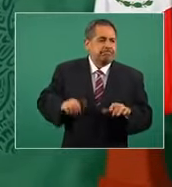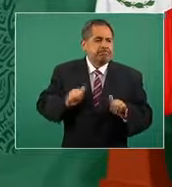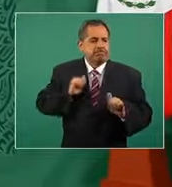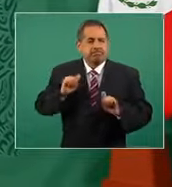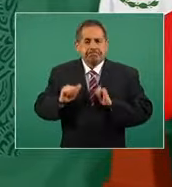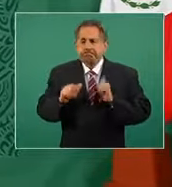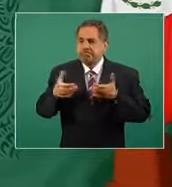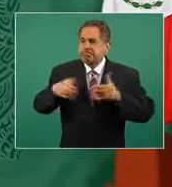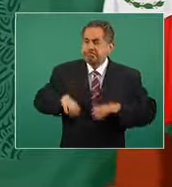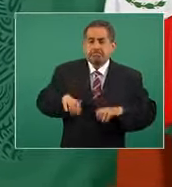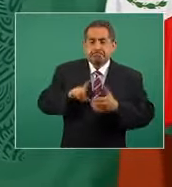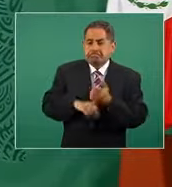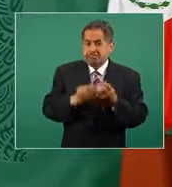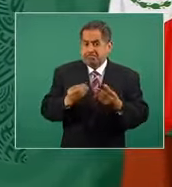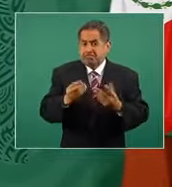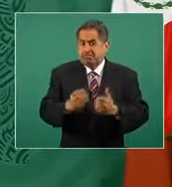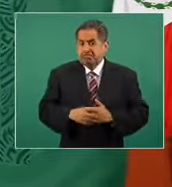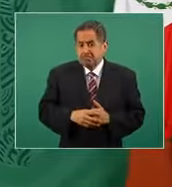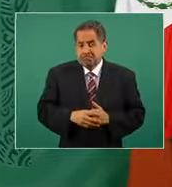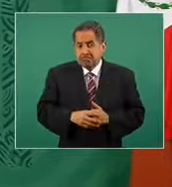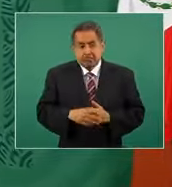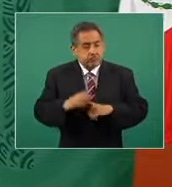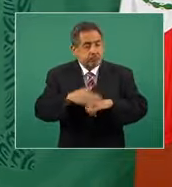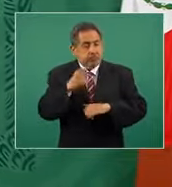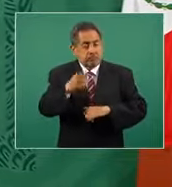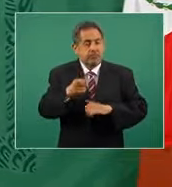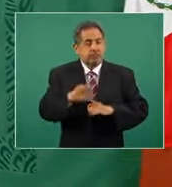porque no solo se les